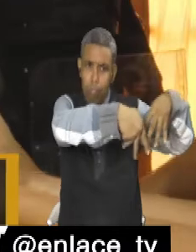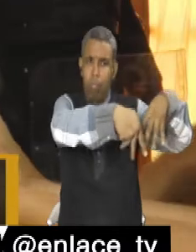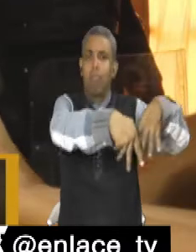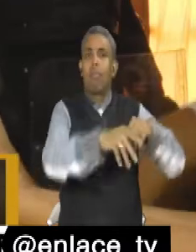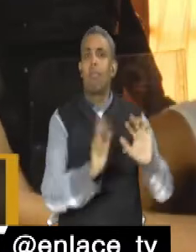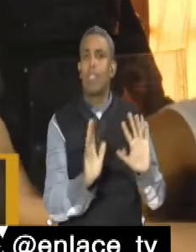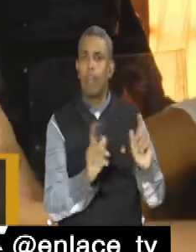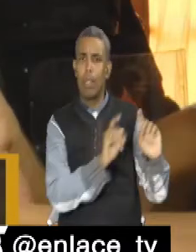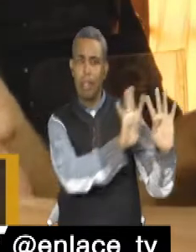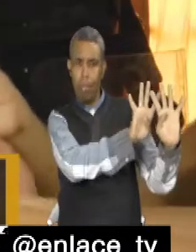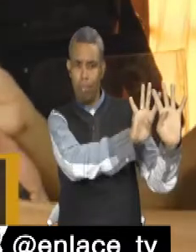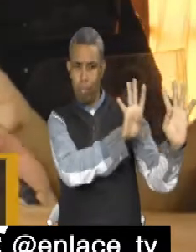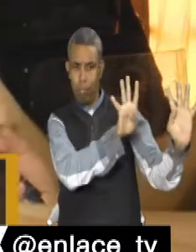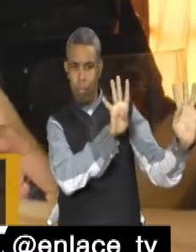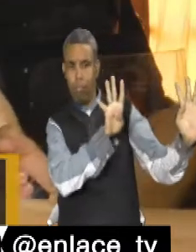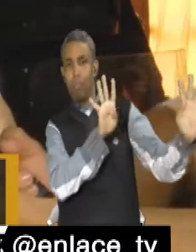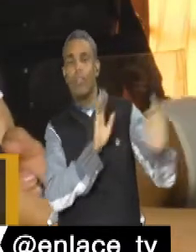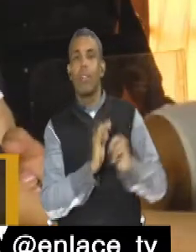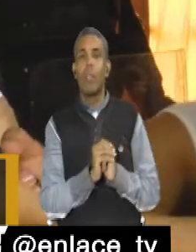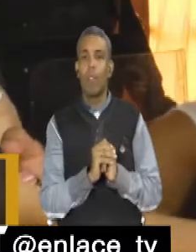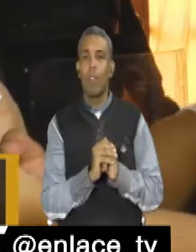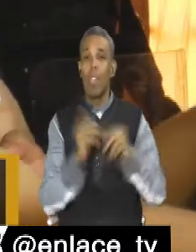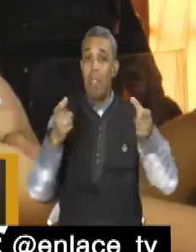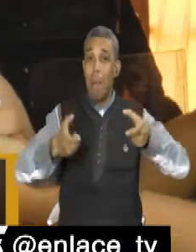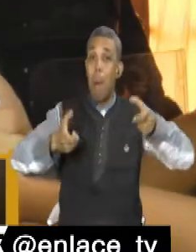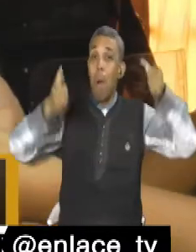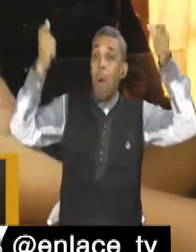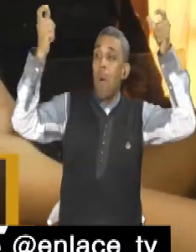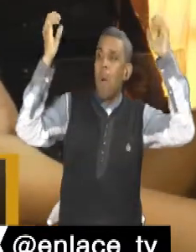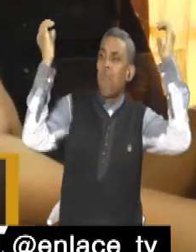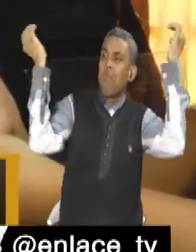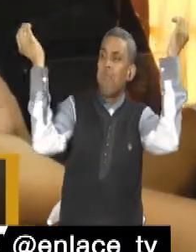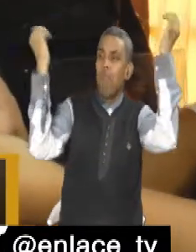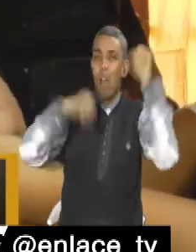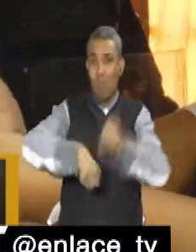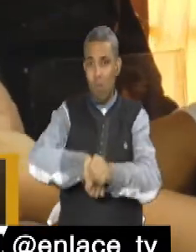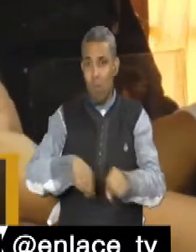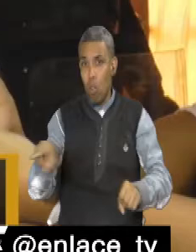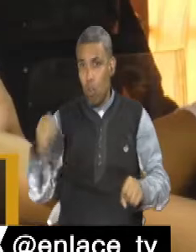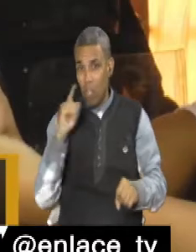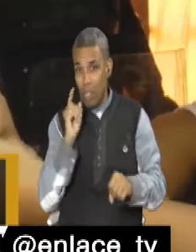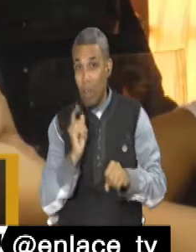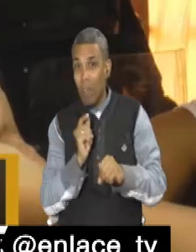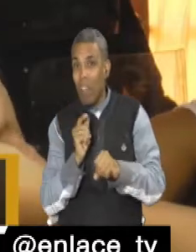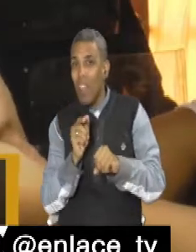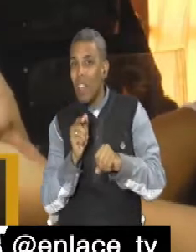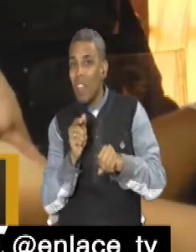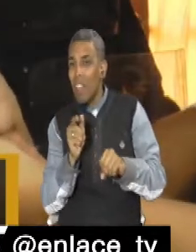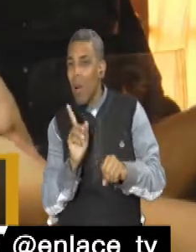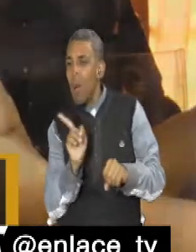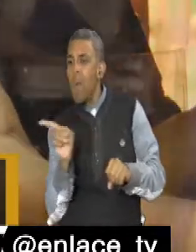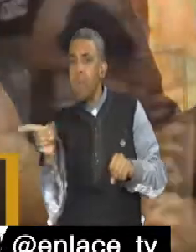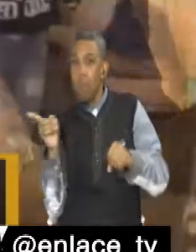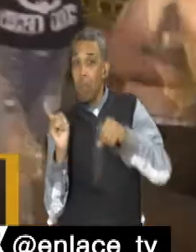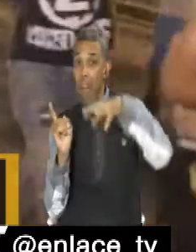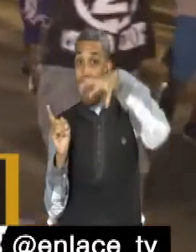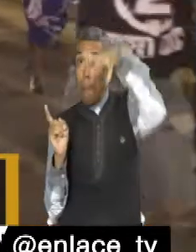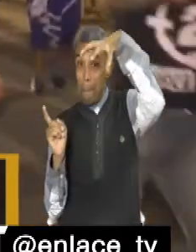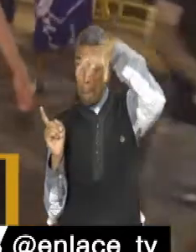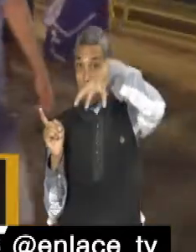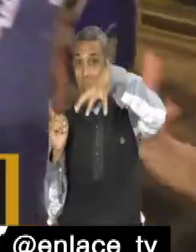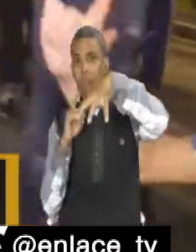unas patrullas fuera del estadio alrededor, unas patrullas motorizadas, el cual vamos a estar monitoreando el